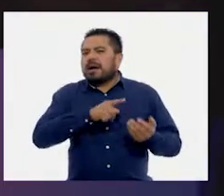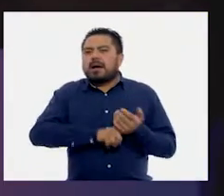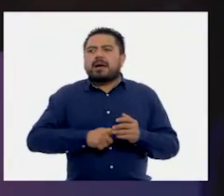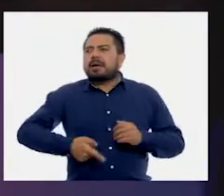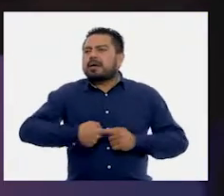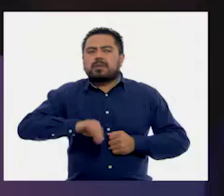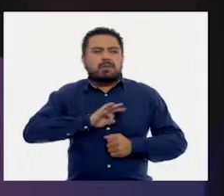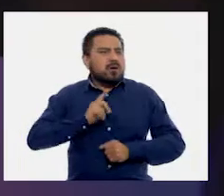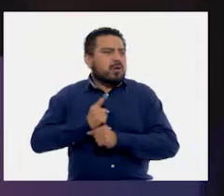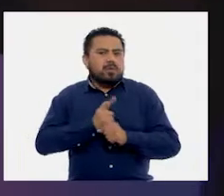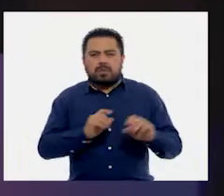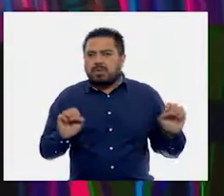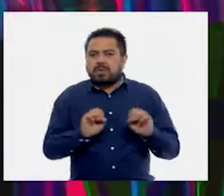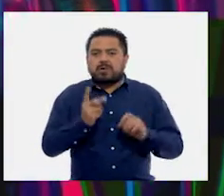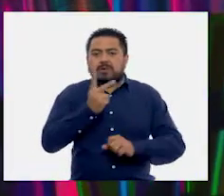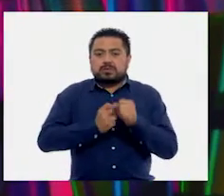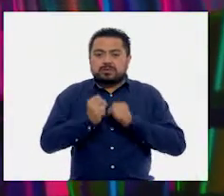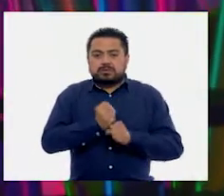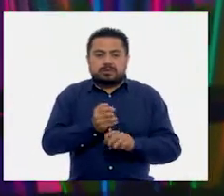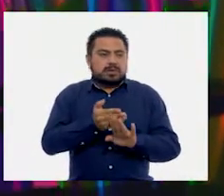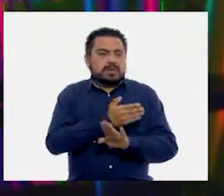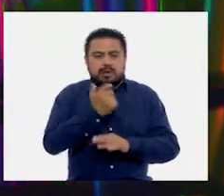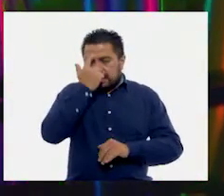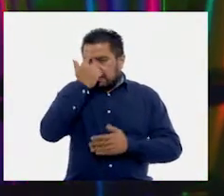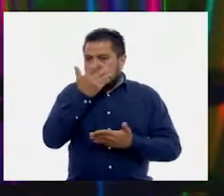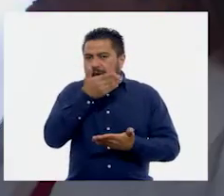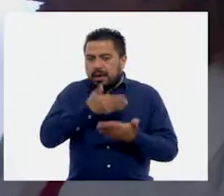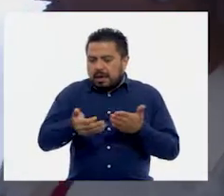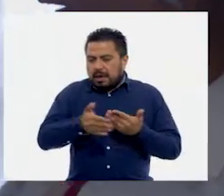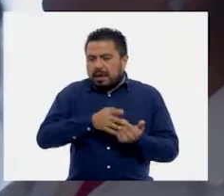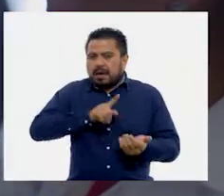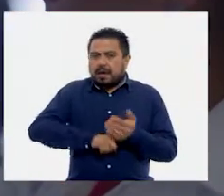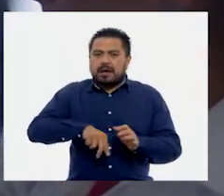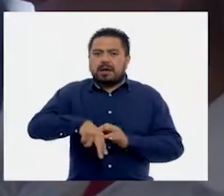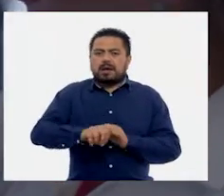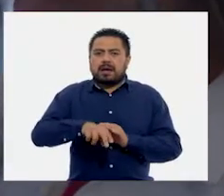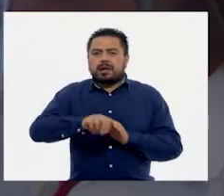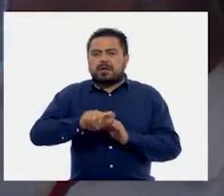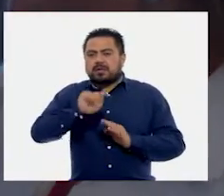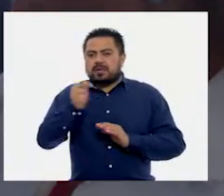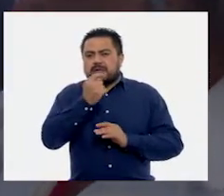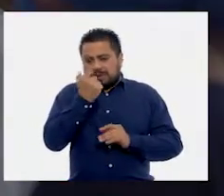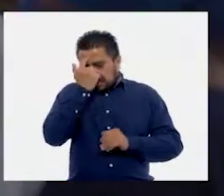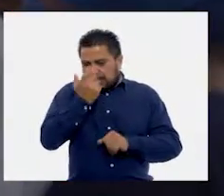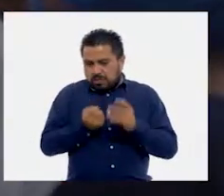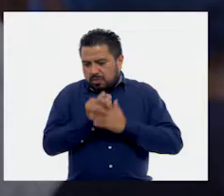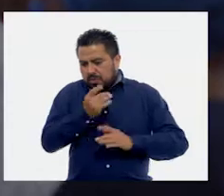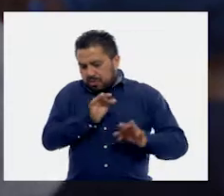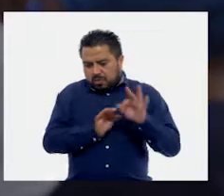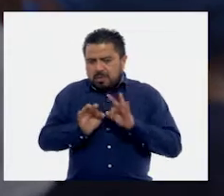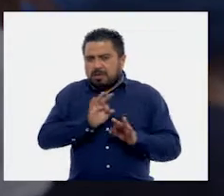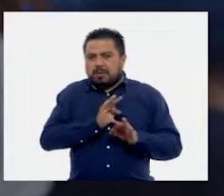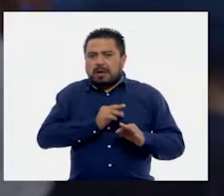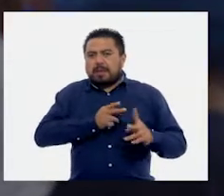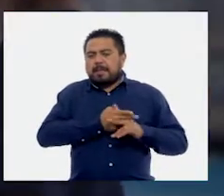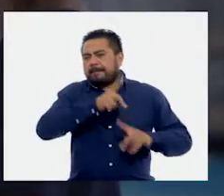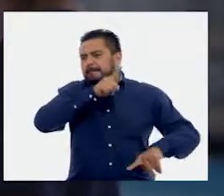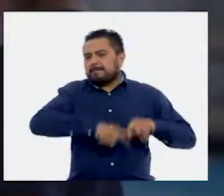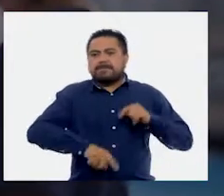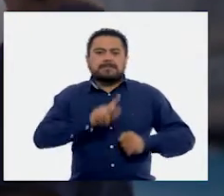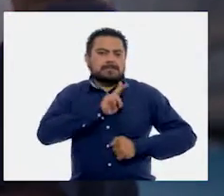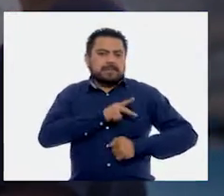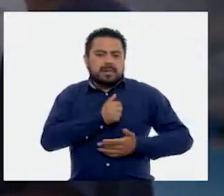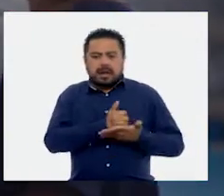más había encontrado. Hace unos años, innovamos en el mundo de la nanotecnología, creando una nueva molécula capaz de matar virus,